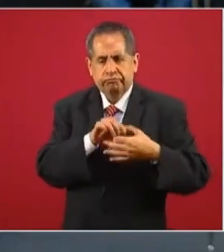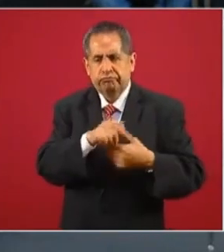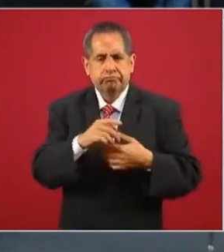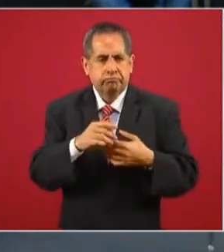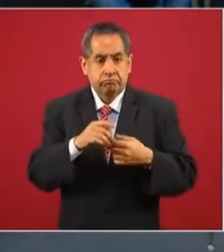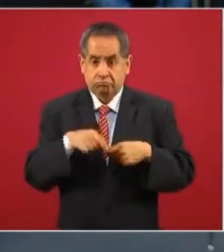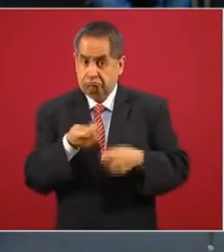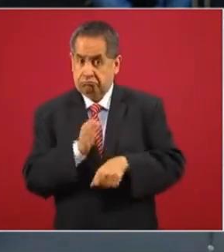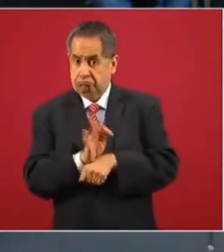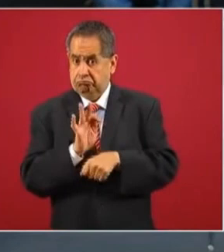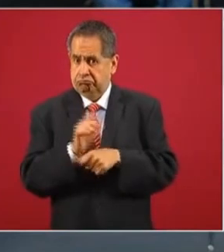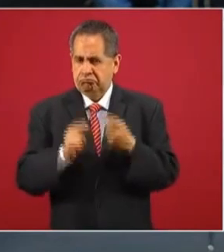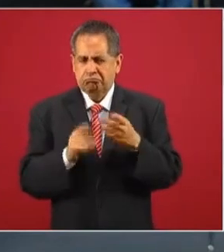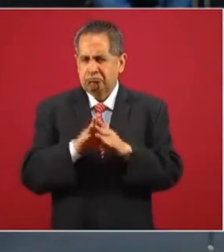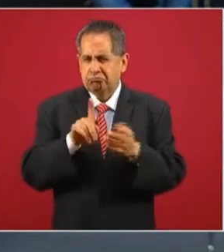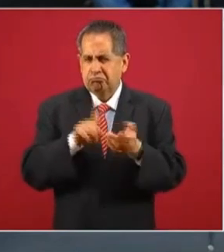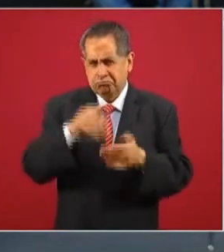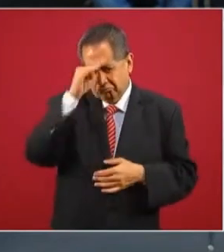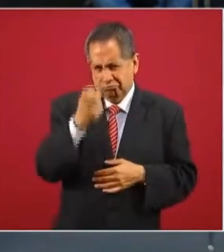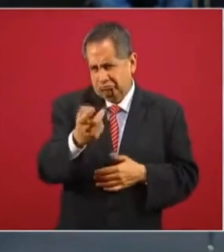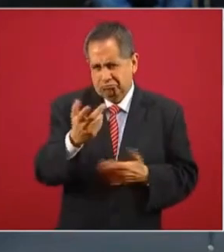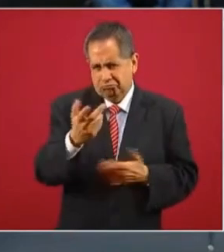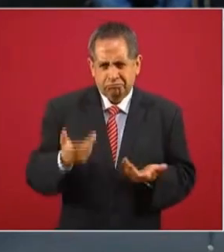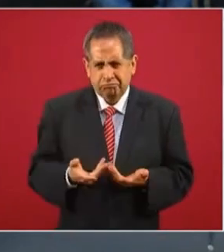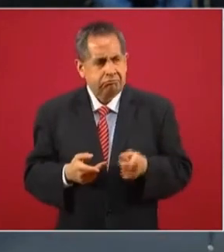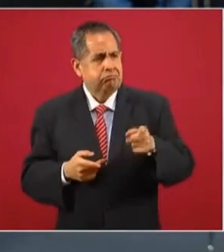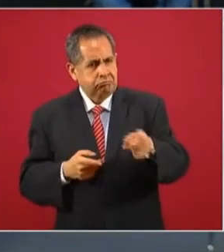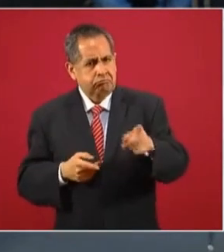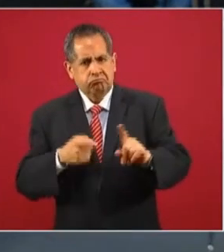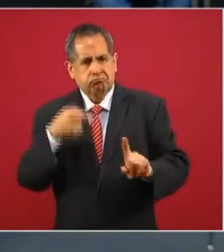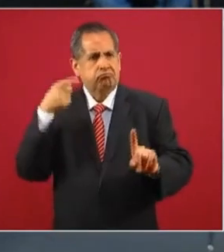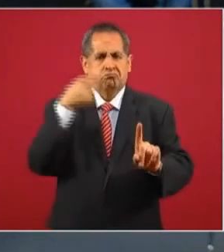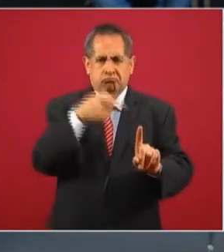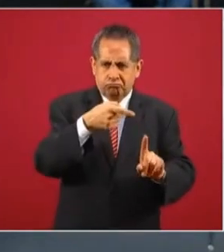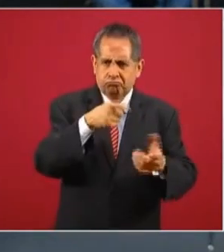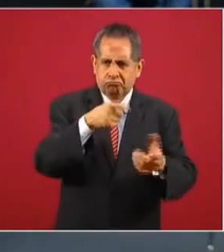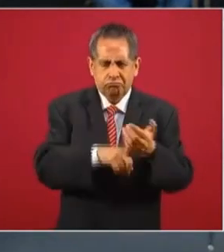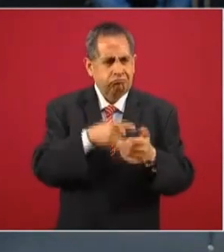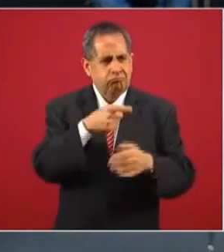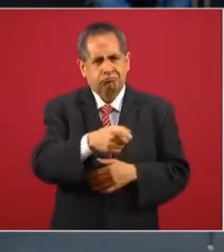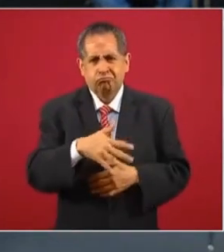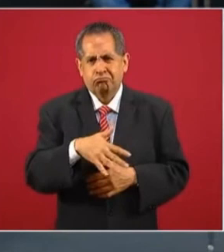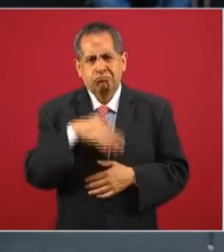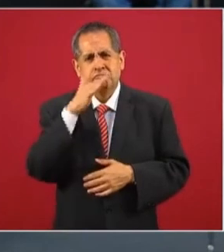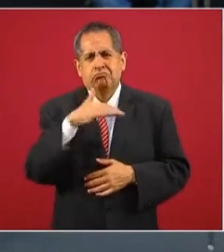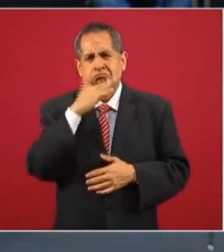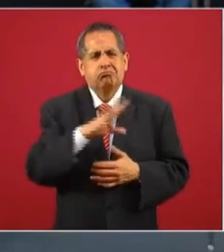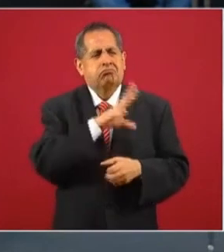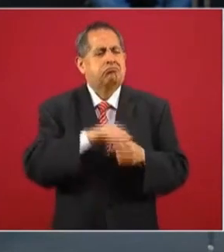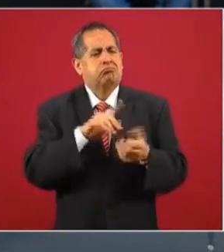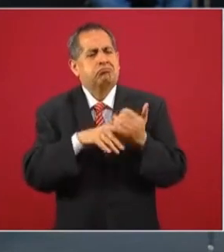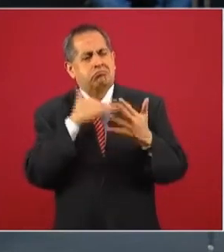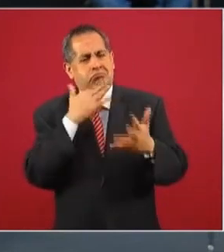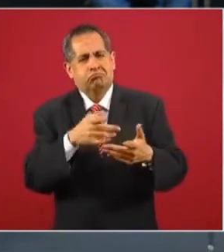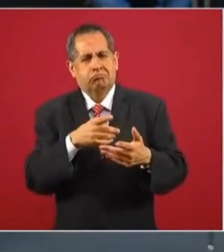de privilegios. ¿Cómo ve usted el hecho de que, a pesar de que está siendo señalada una persona por cuestión, bueno, por actos de corrupción,